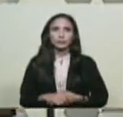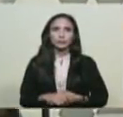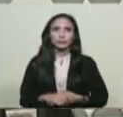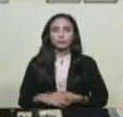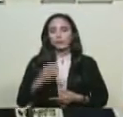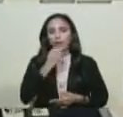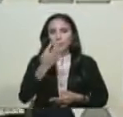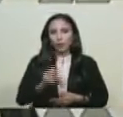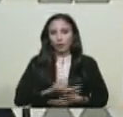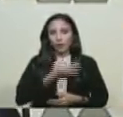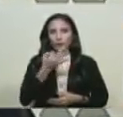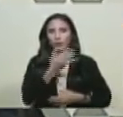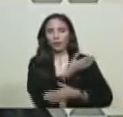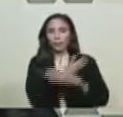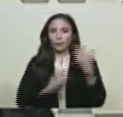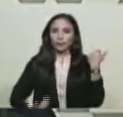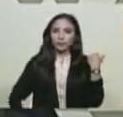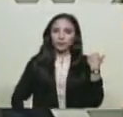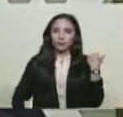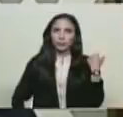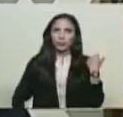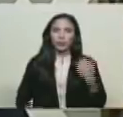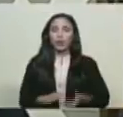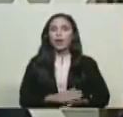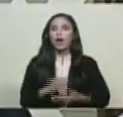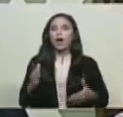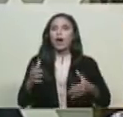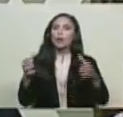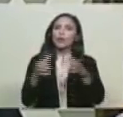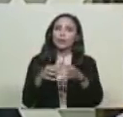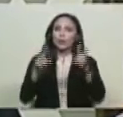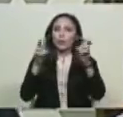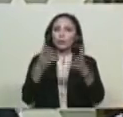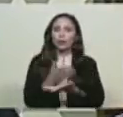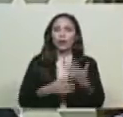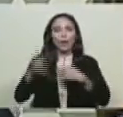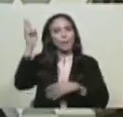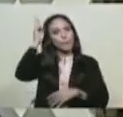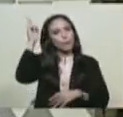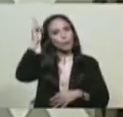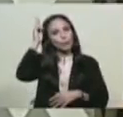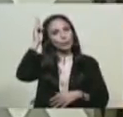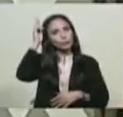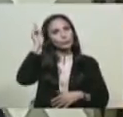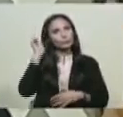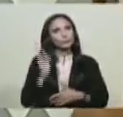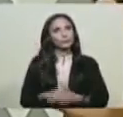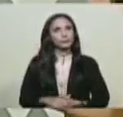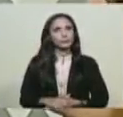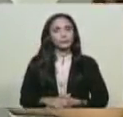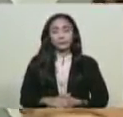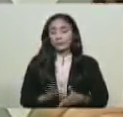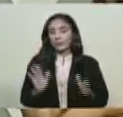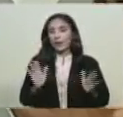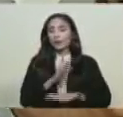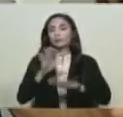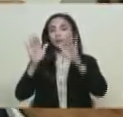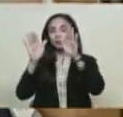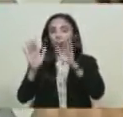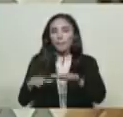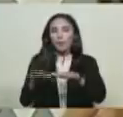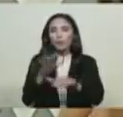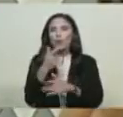Buenas tardes, presidente. El nuevo gobierno del Perú ratificó lo que había dicho el anterior gobierno de Kuczynski